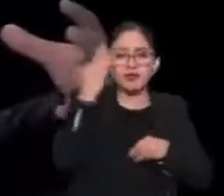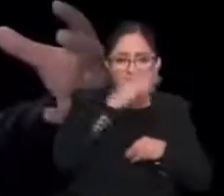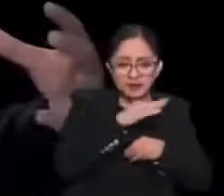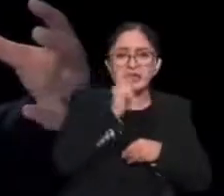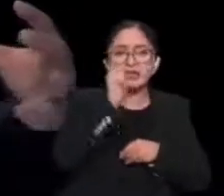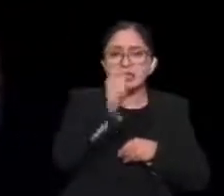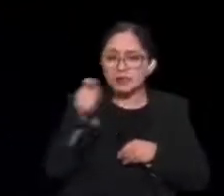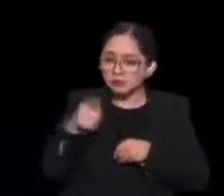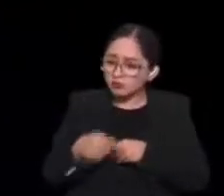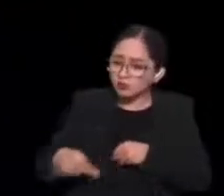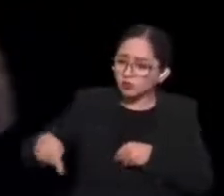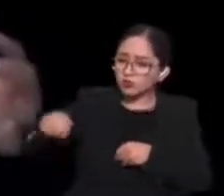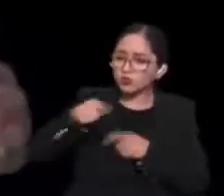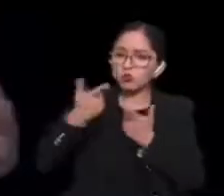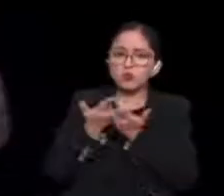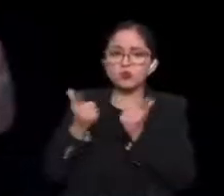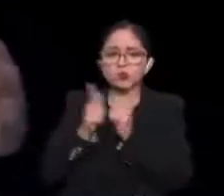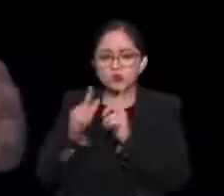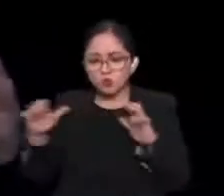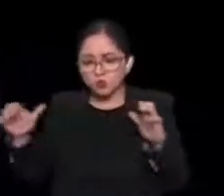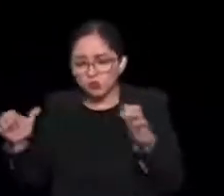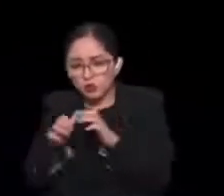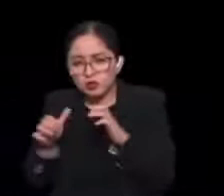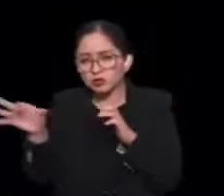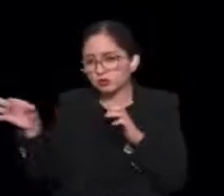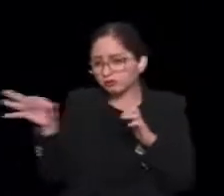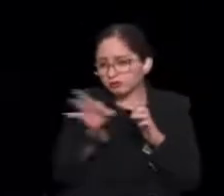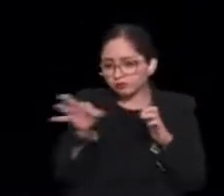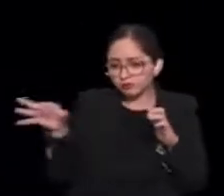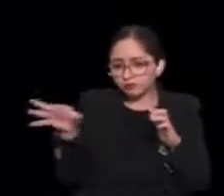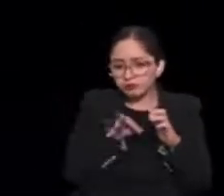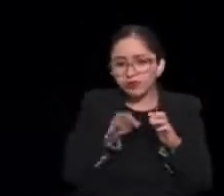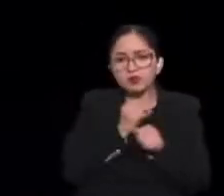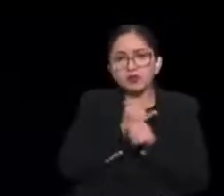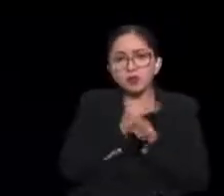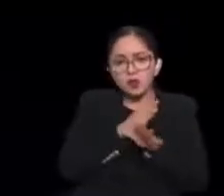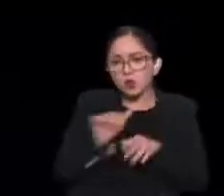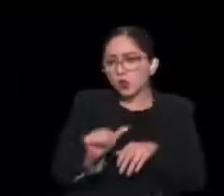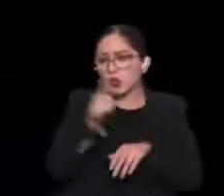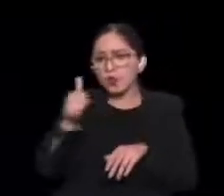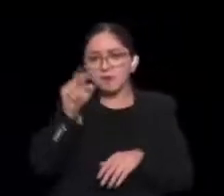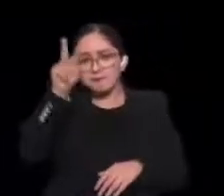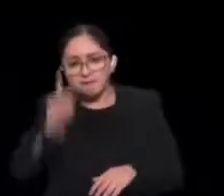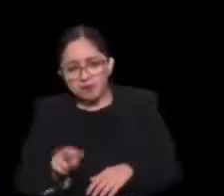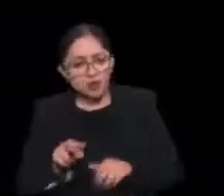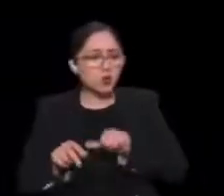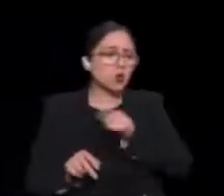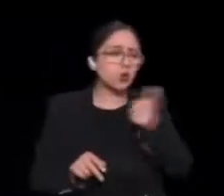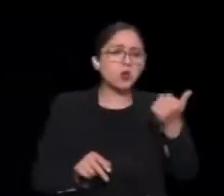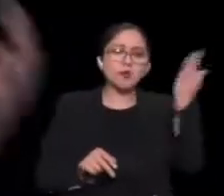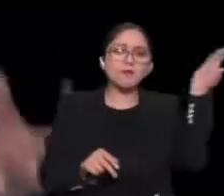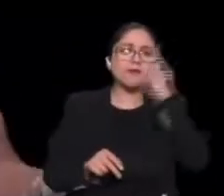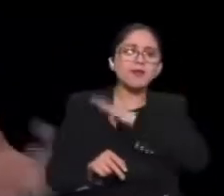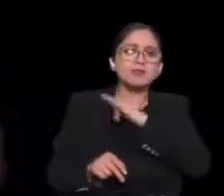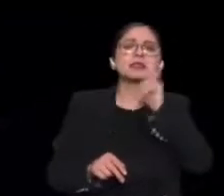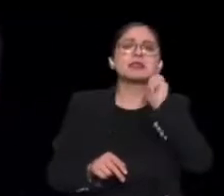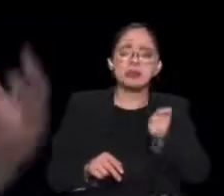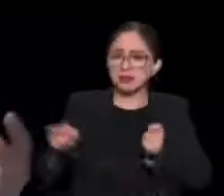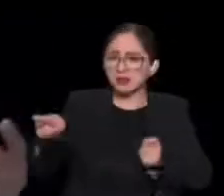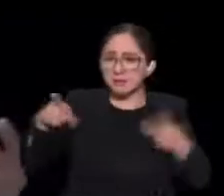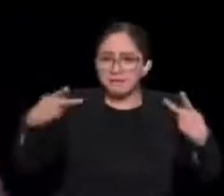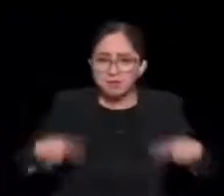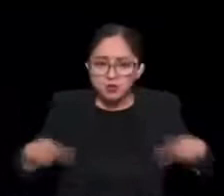inteligencia colectiva de recopilar datos y verificar qué era cierto y qué no. Y es lo que distingue a la sociedad en las redes sociales, que frente a la infodemia